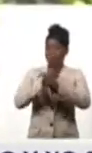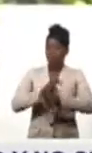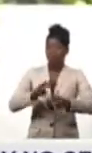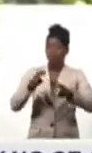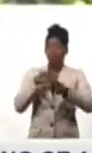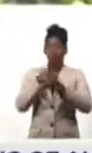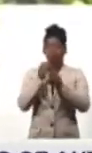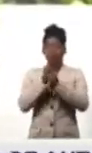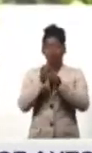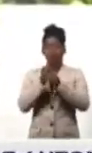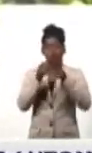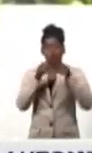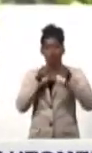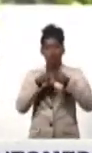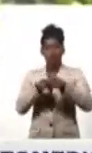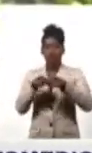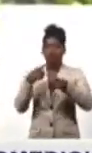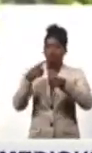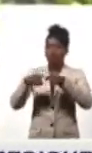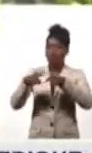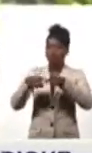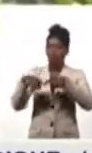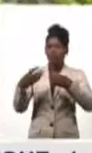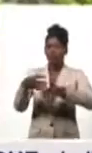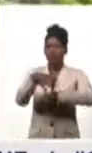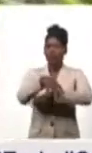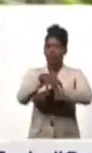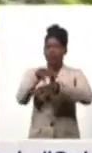moluscos terrestres de Cuba y hice algunos aportes